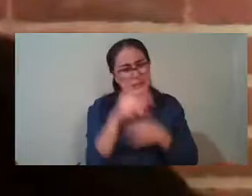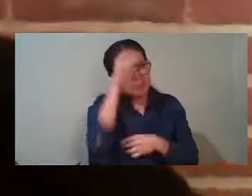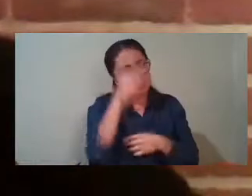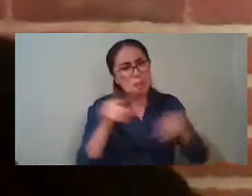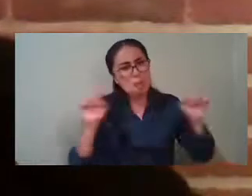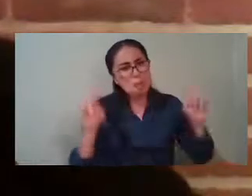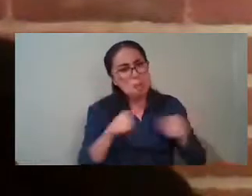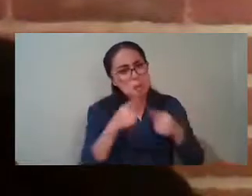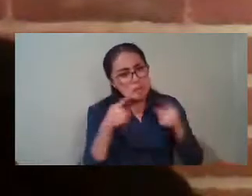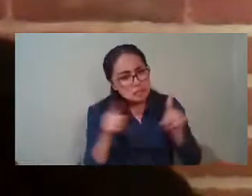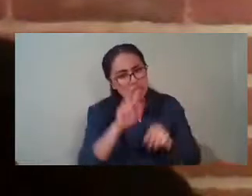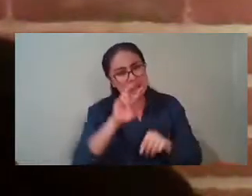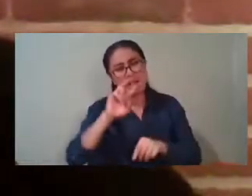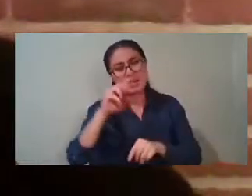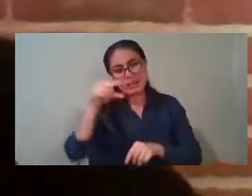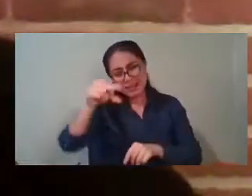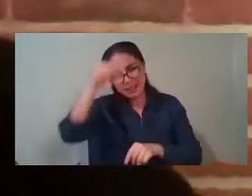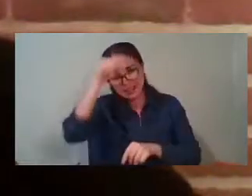otra que ya no recuerdo.